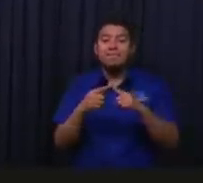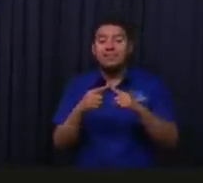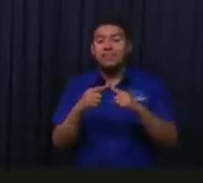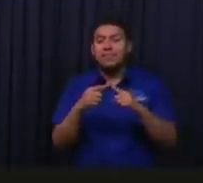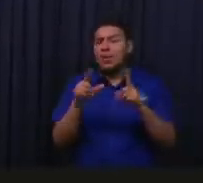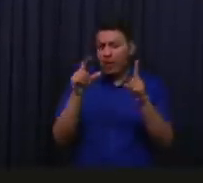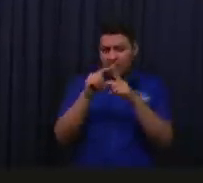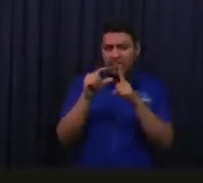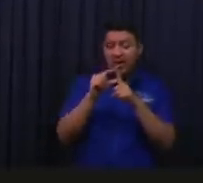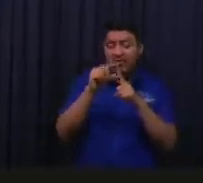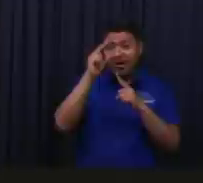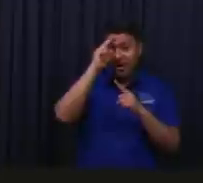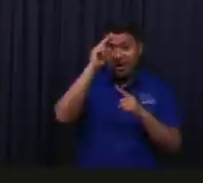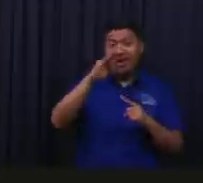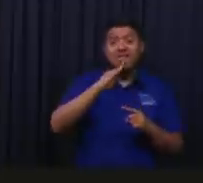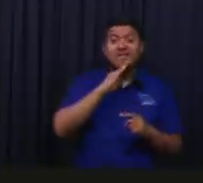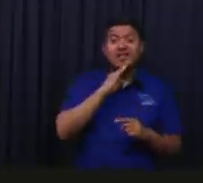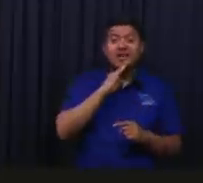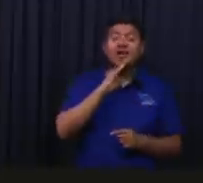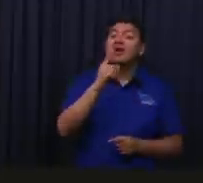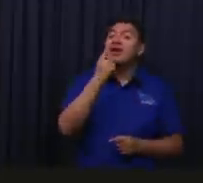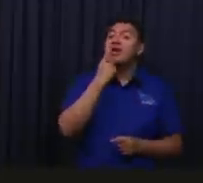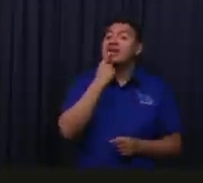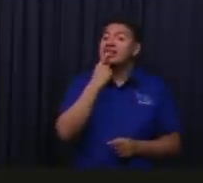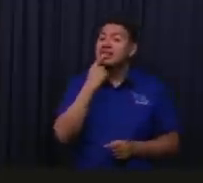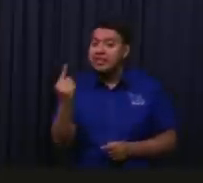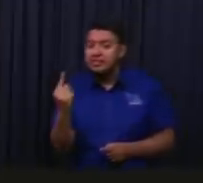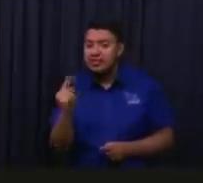se convirtió en un Ish,